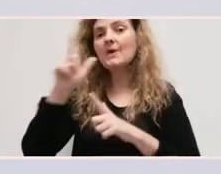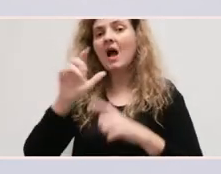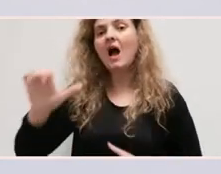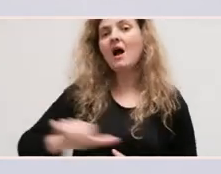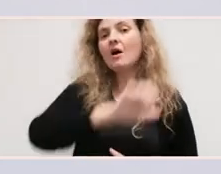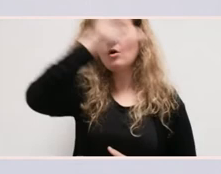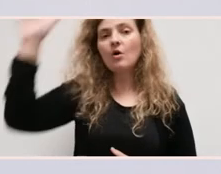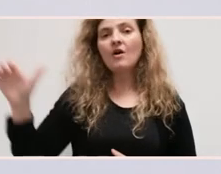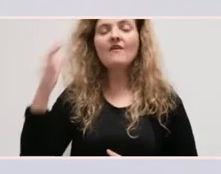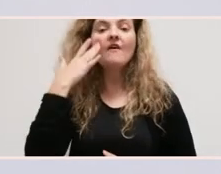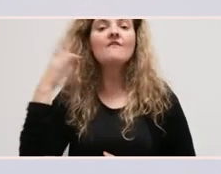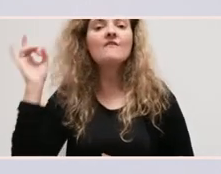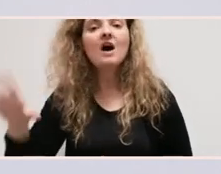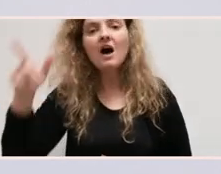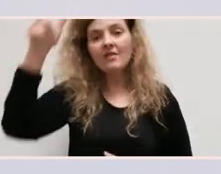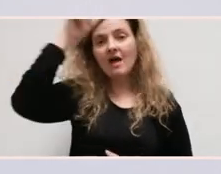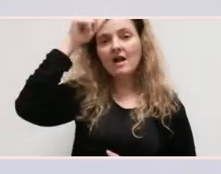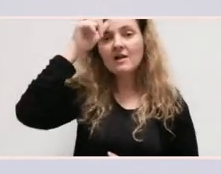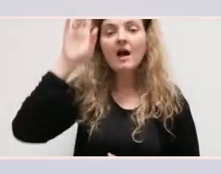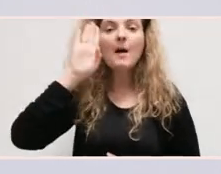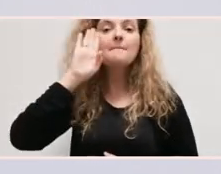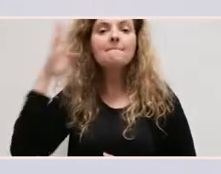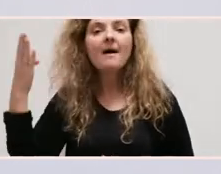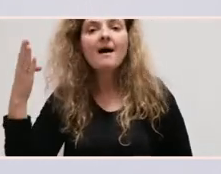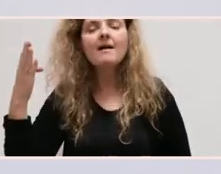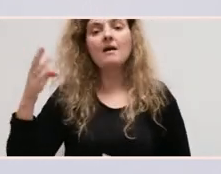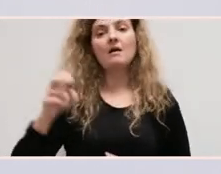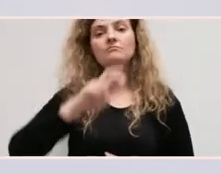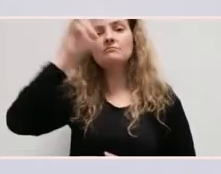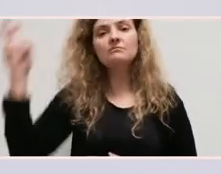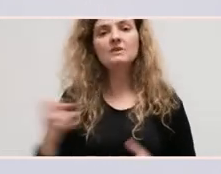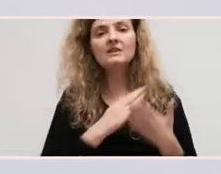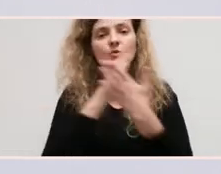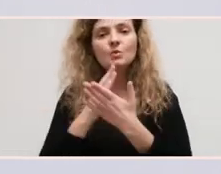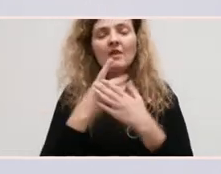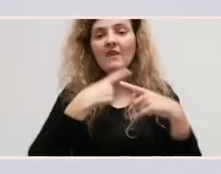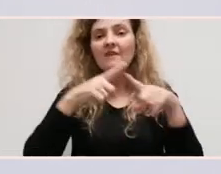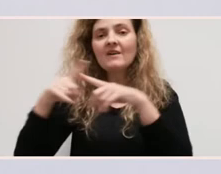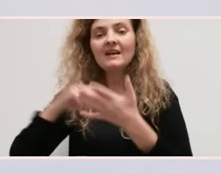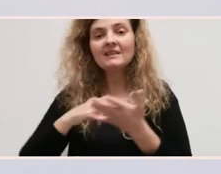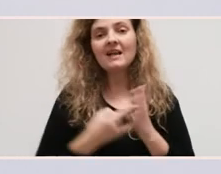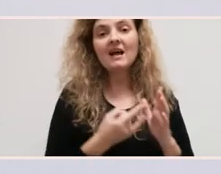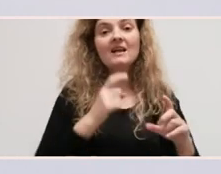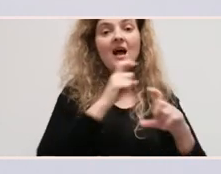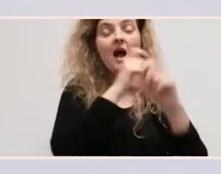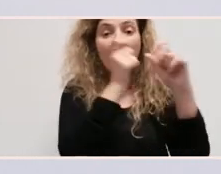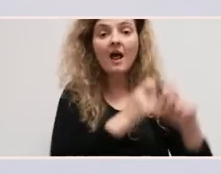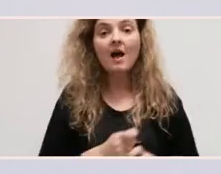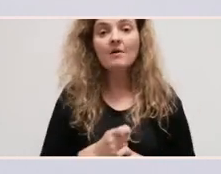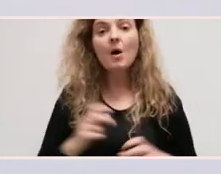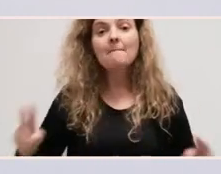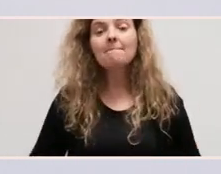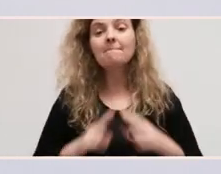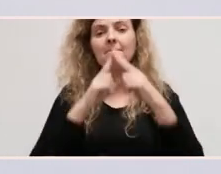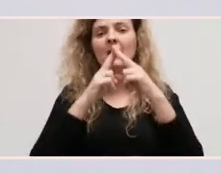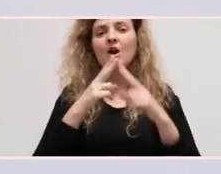por Europa, está en Francia, en Alemania, en Bélgica, estudiando las distintas técnicas de grabado, y en París